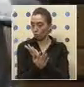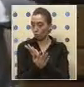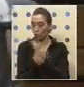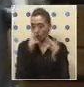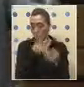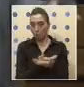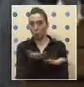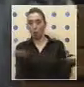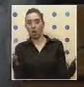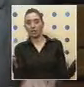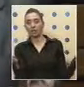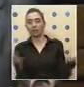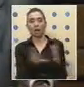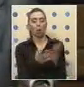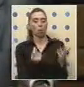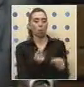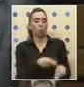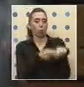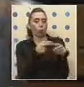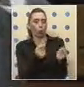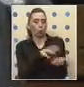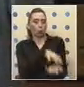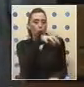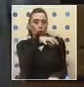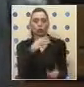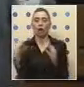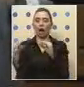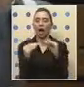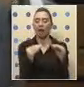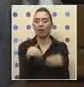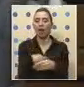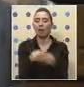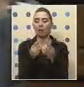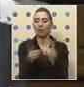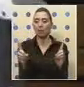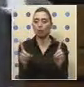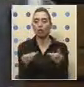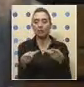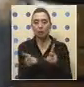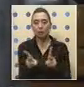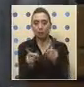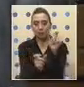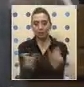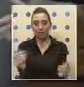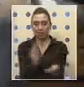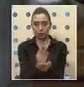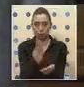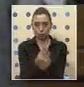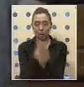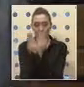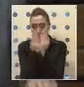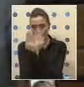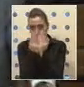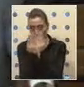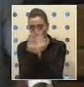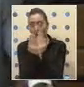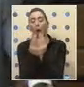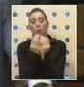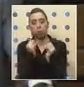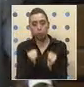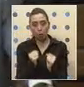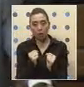que hablamos de que hay muchos recursos, que hablamos de una democracia que permita a los estudiantes estudiar y que cada vez más puedan